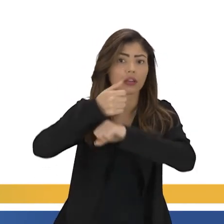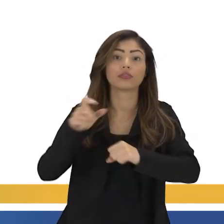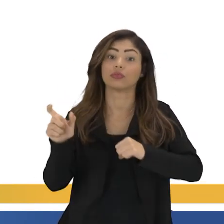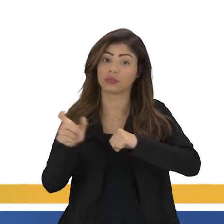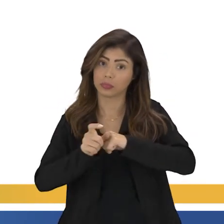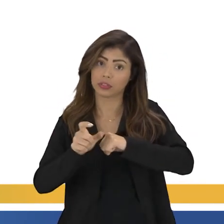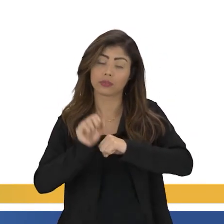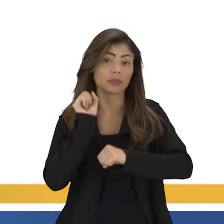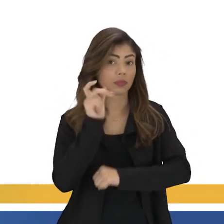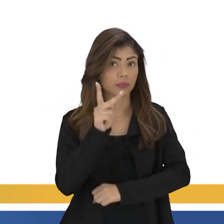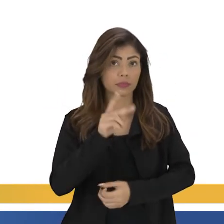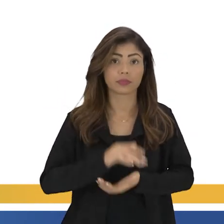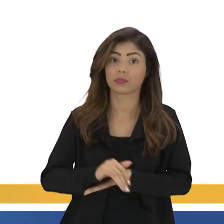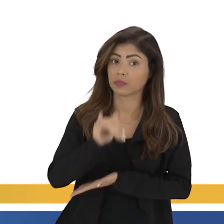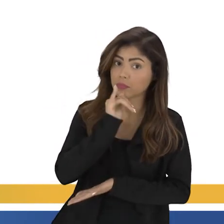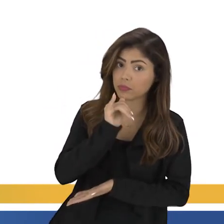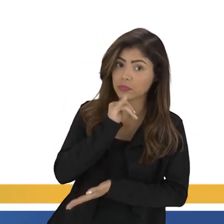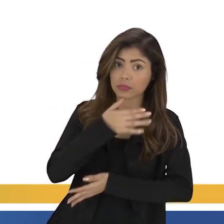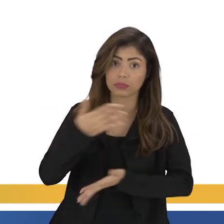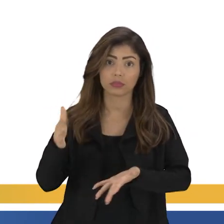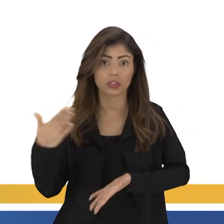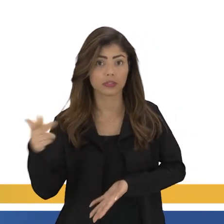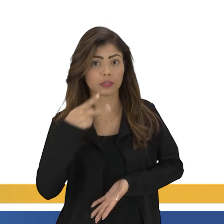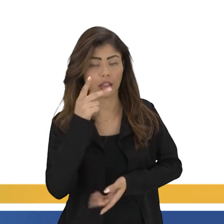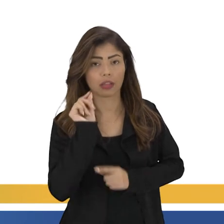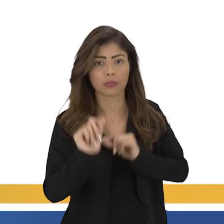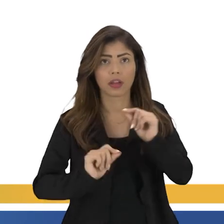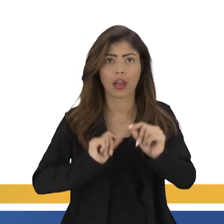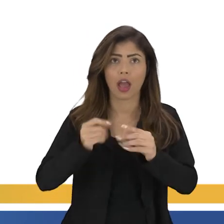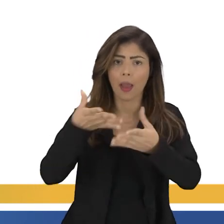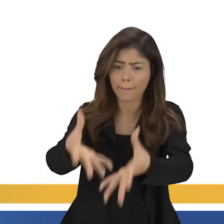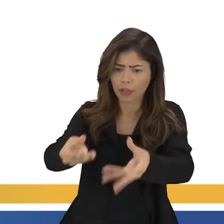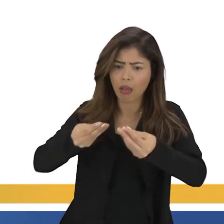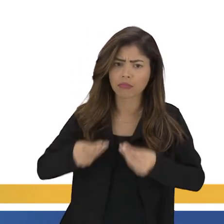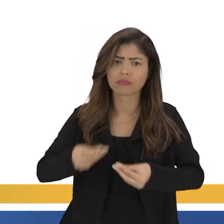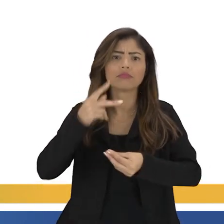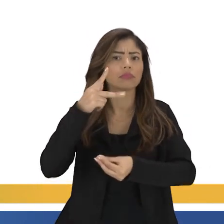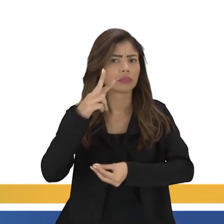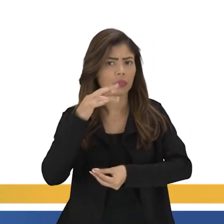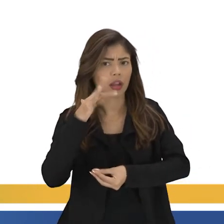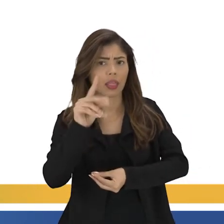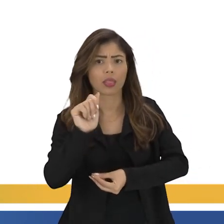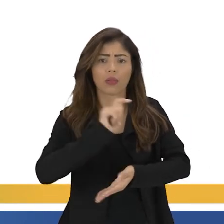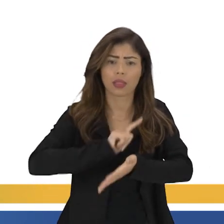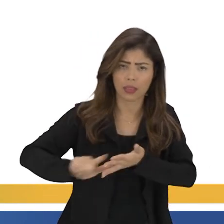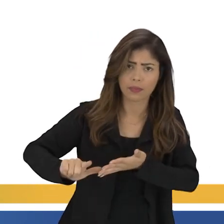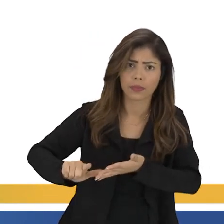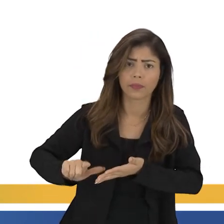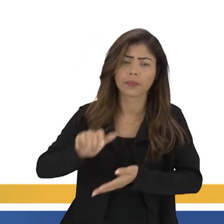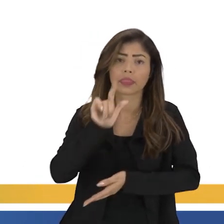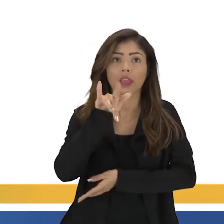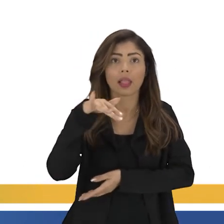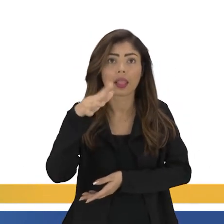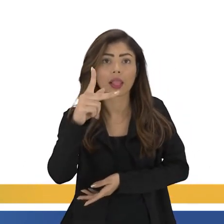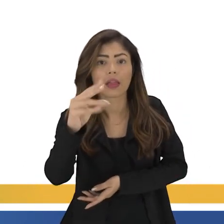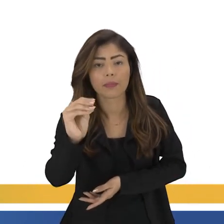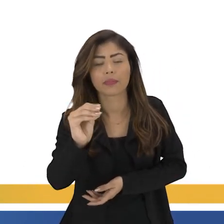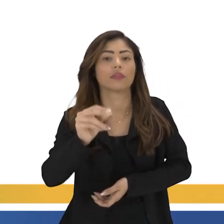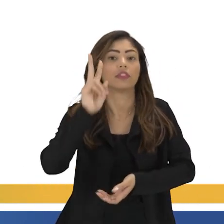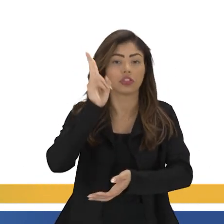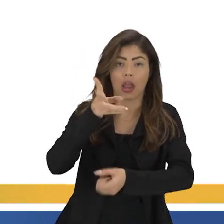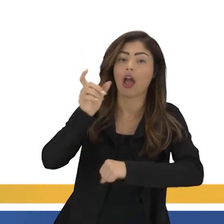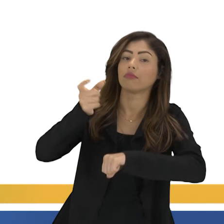substantivo, ok? Por exemplo, quando nós dizemos, me dá o prato limpo, tá? A palavra limpo é o